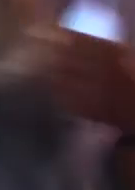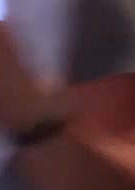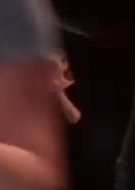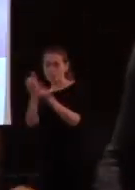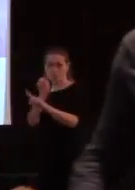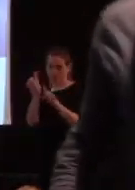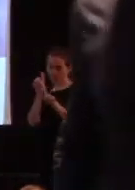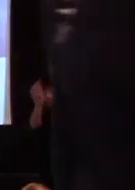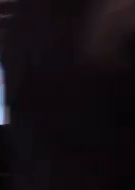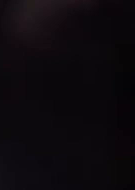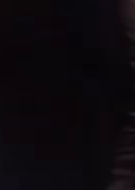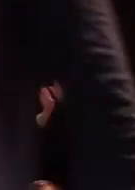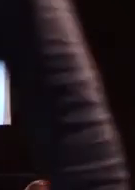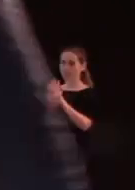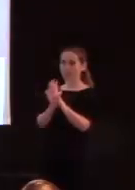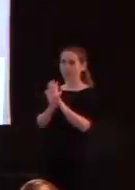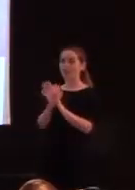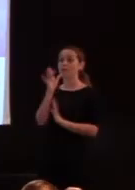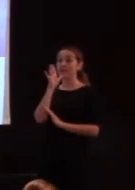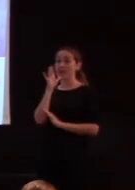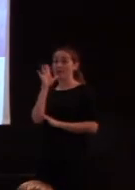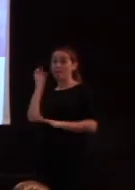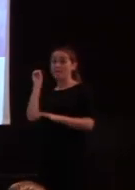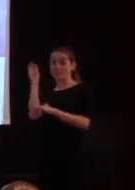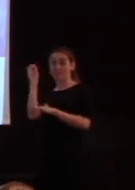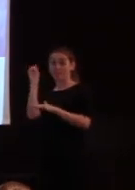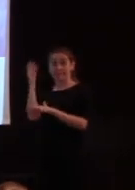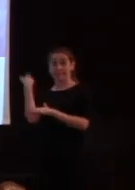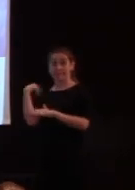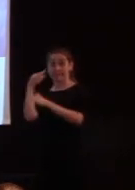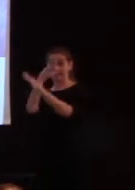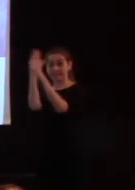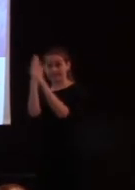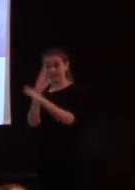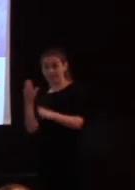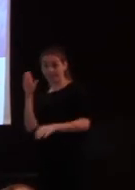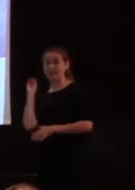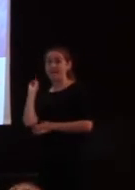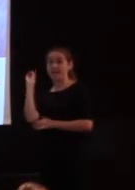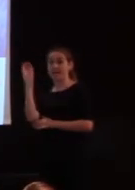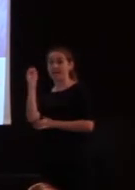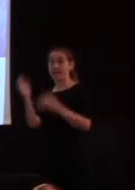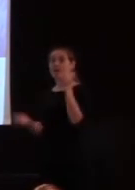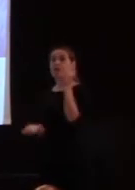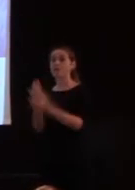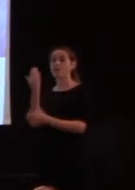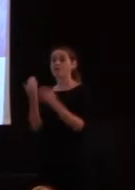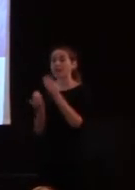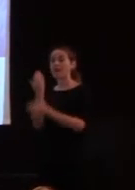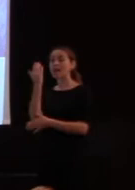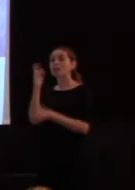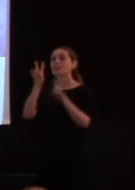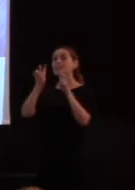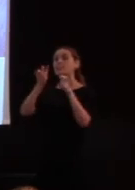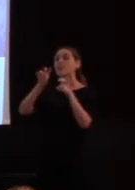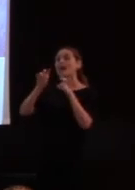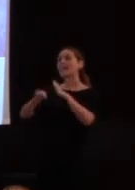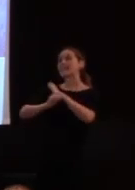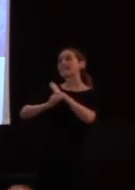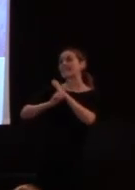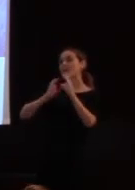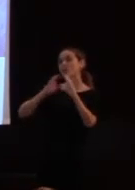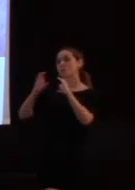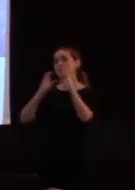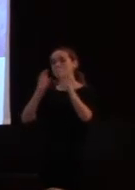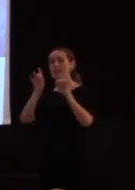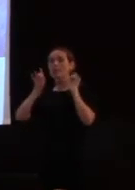la ponencia con la que sí vamos a terminar la jornada, bajo el título de Estrategia Comunicativa de Docentes Bien